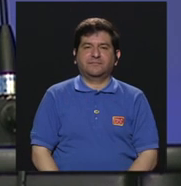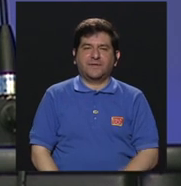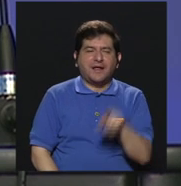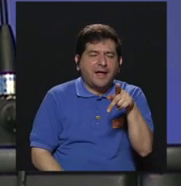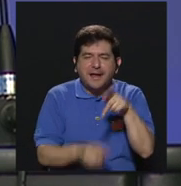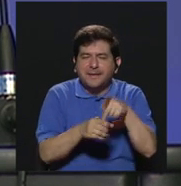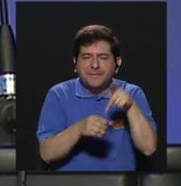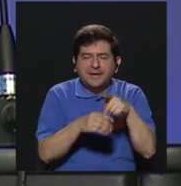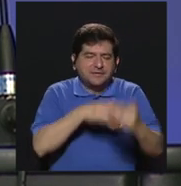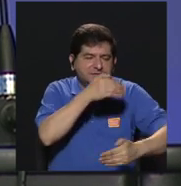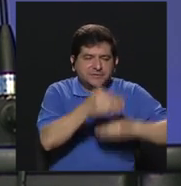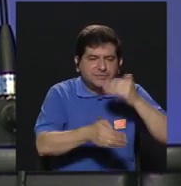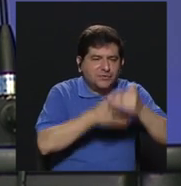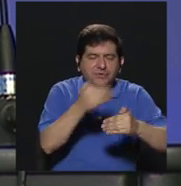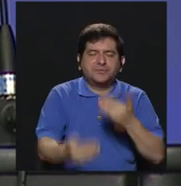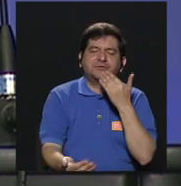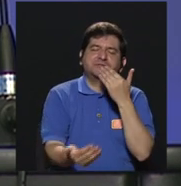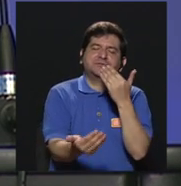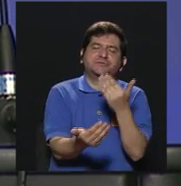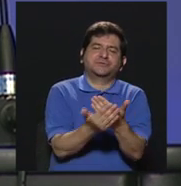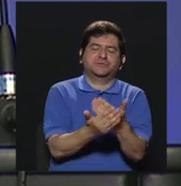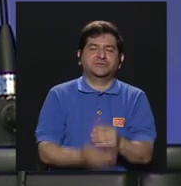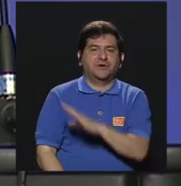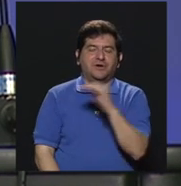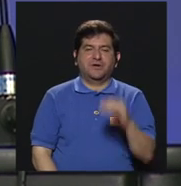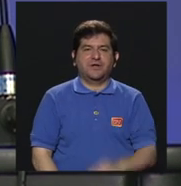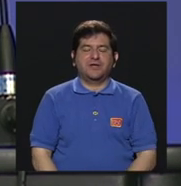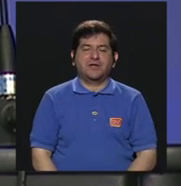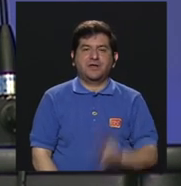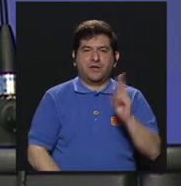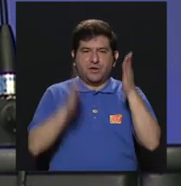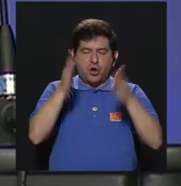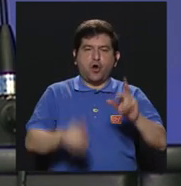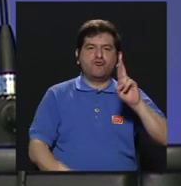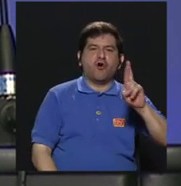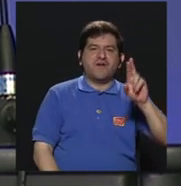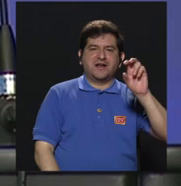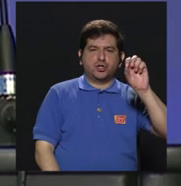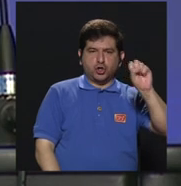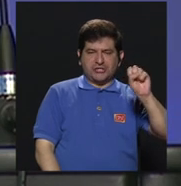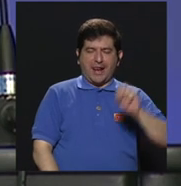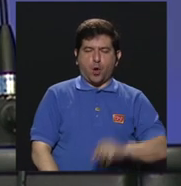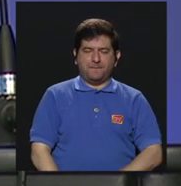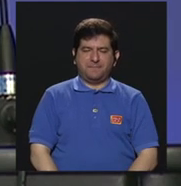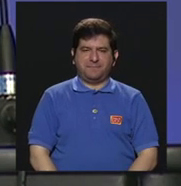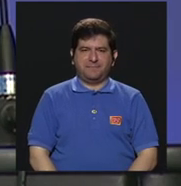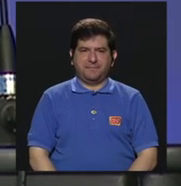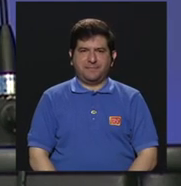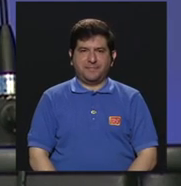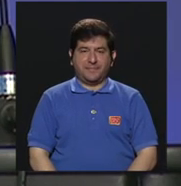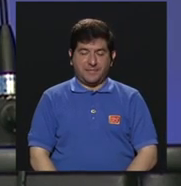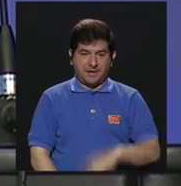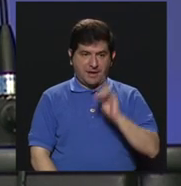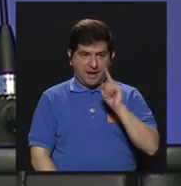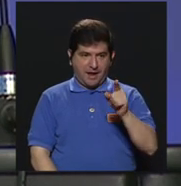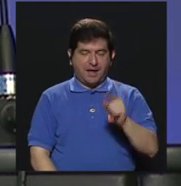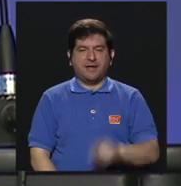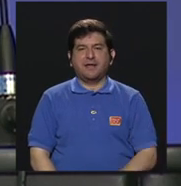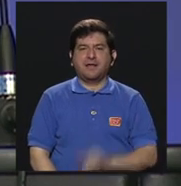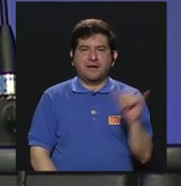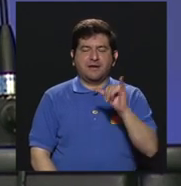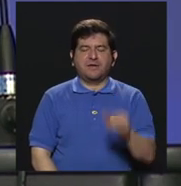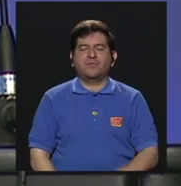de esas bondades, y al destacado colega Roberto Salón, a quien se debe la